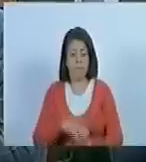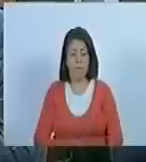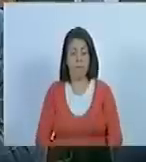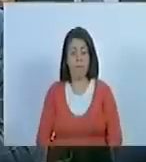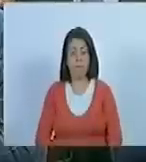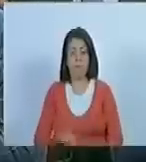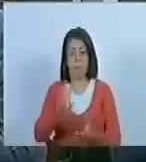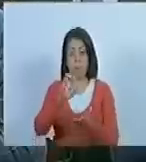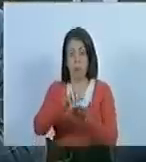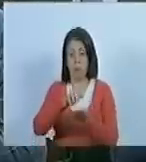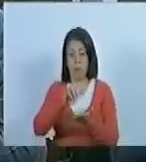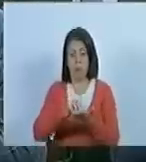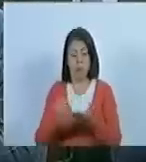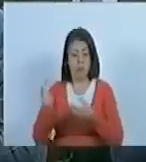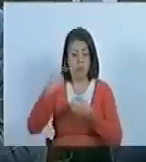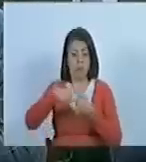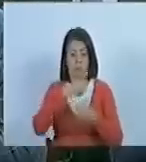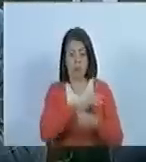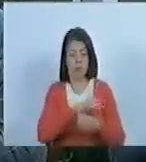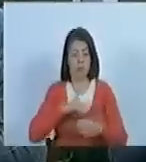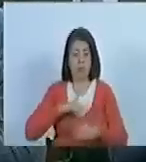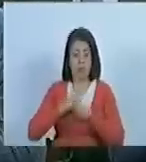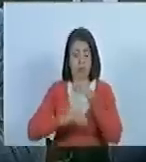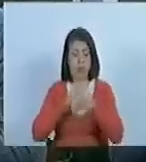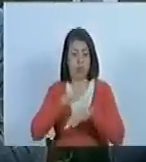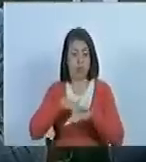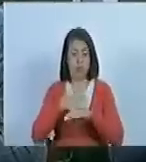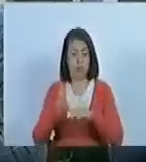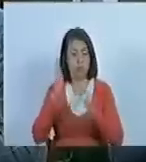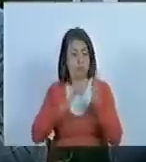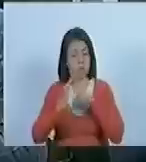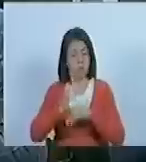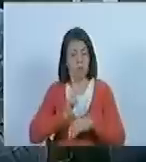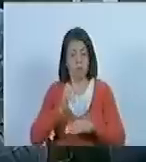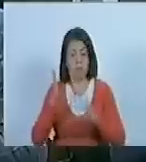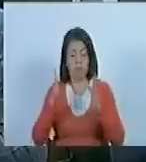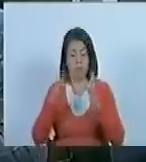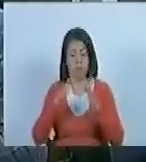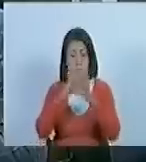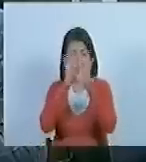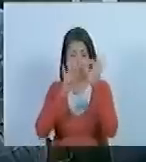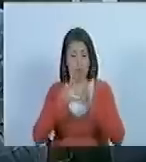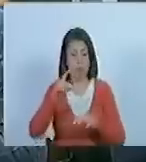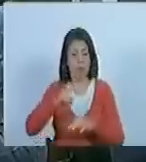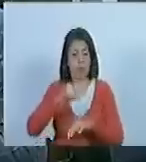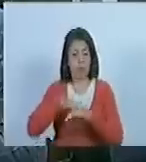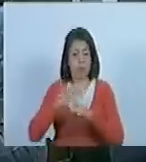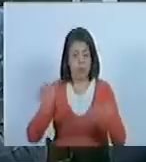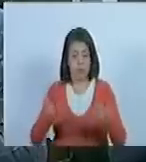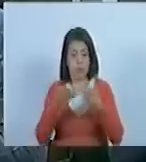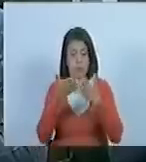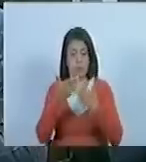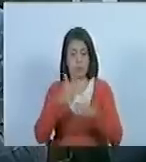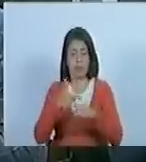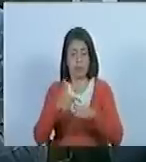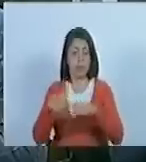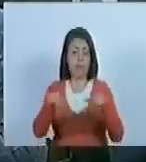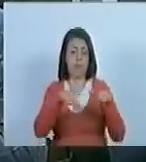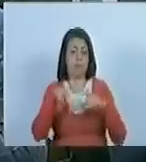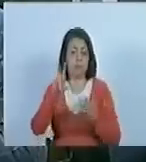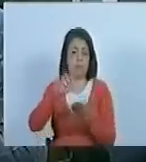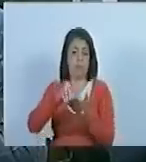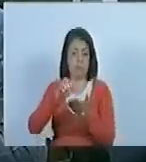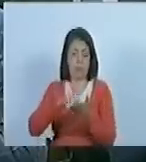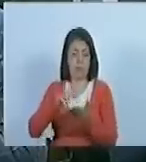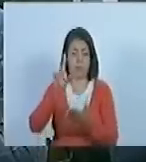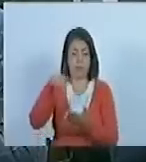en el Estado de Nueva Esparta un anhelo que esa ley de zonas económicas especiales venga a traer las herramientas necesarias para el impulso de la economía insular de nuestro Estado de